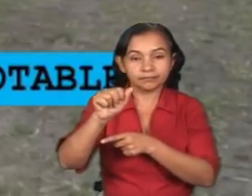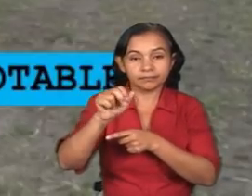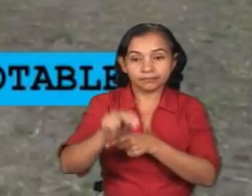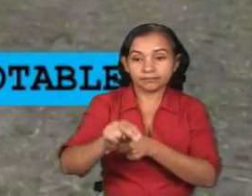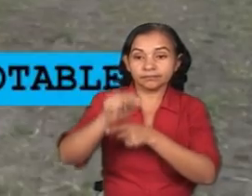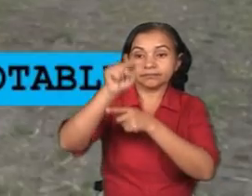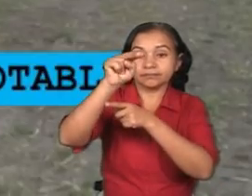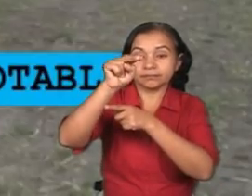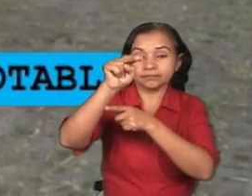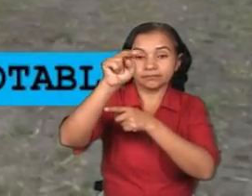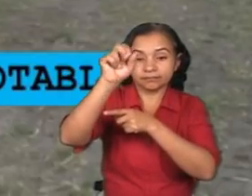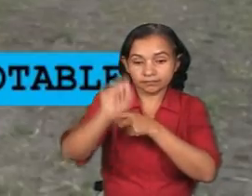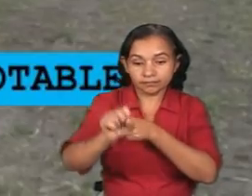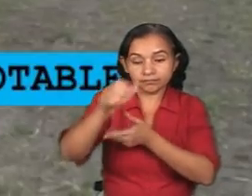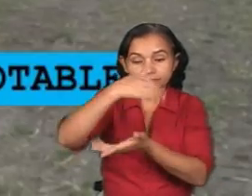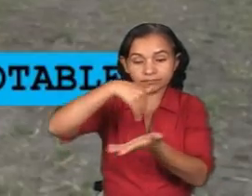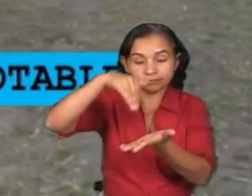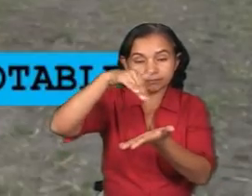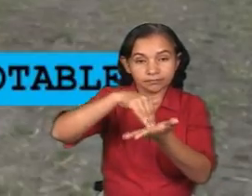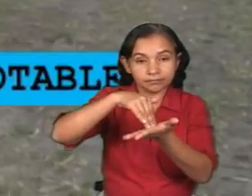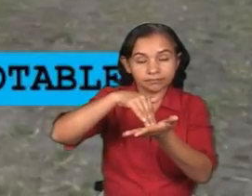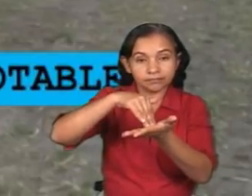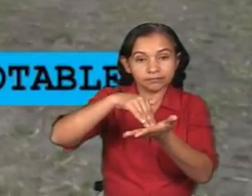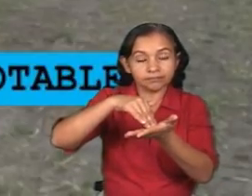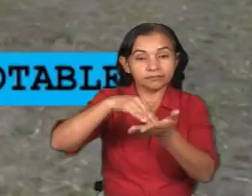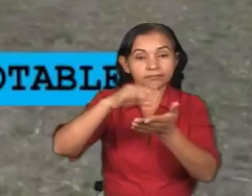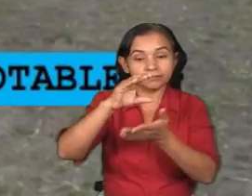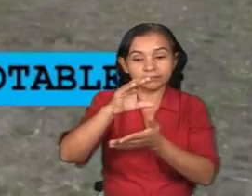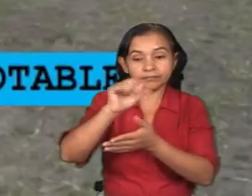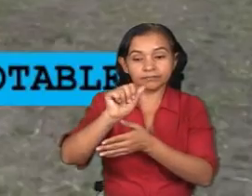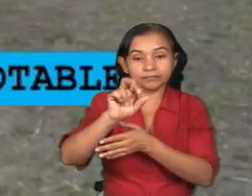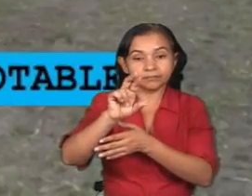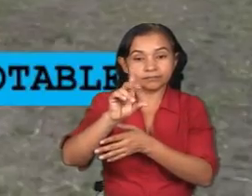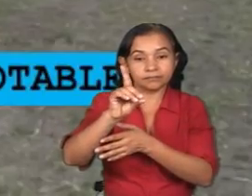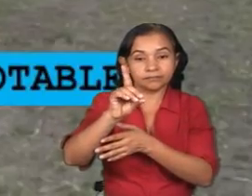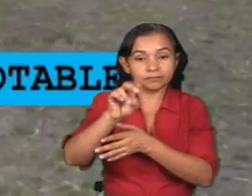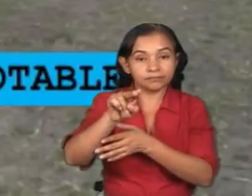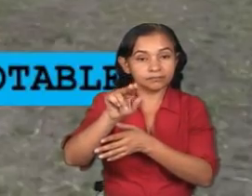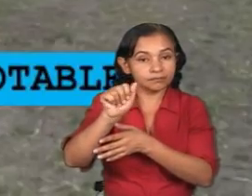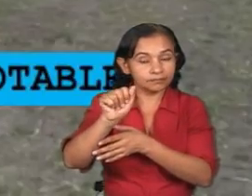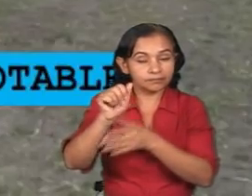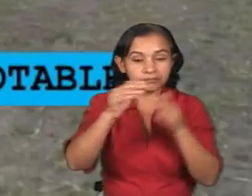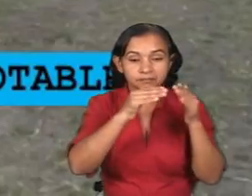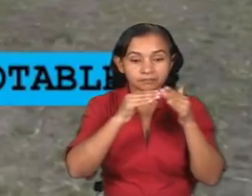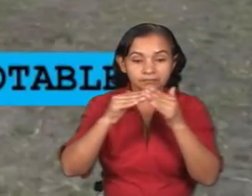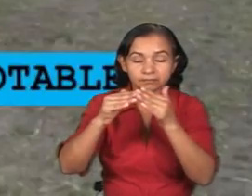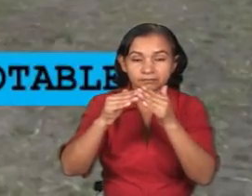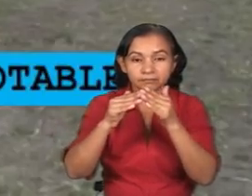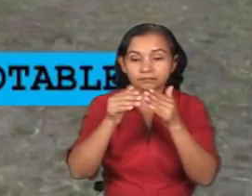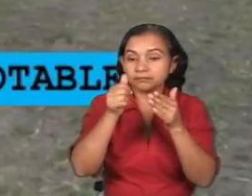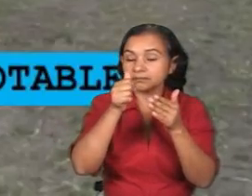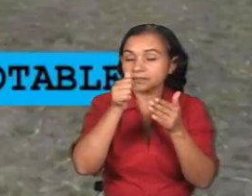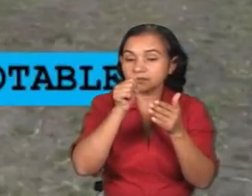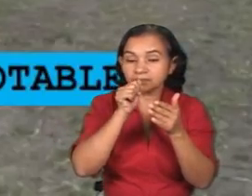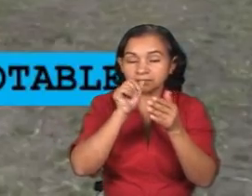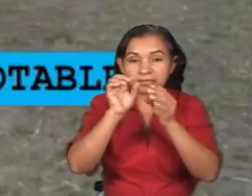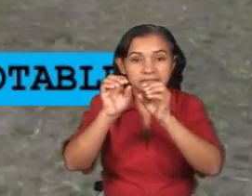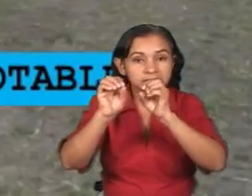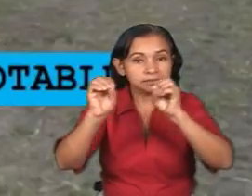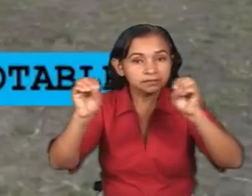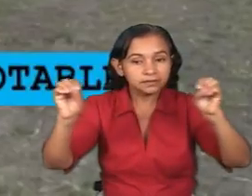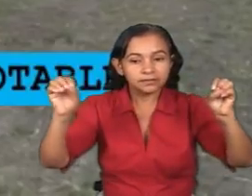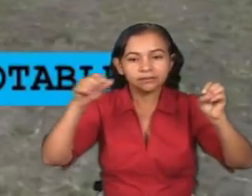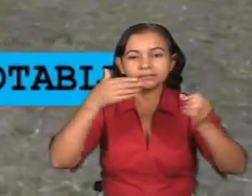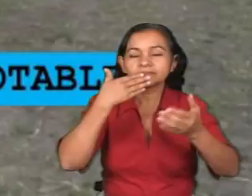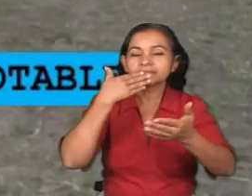extremo sur, centro de Nicaragua. Ahí tenés Cárdenas, una ciudad pequeña que no tenía agua. Hoy por hoy, ya, gracias a